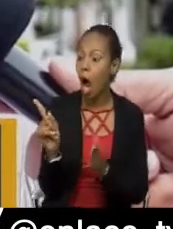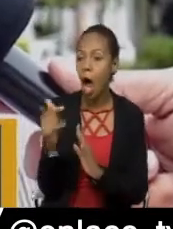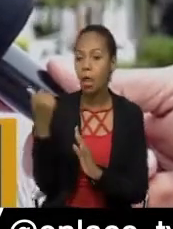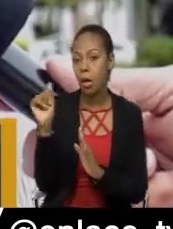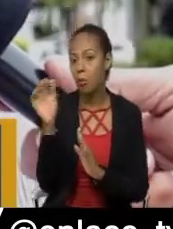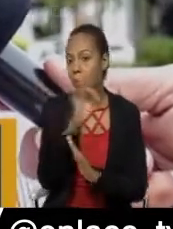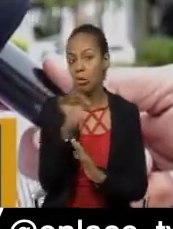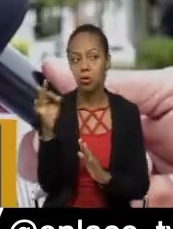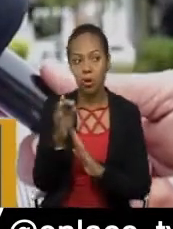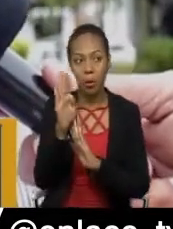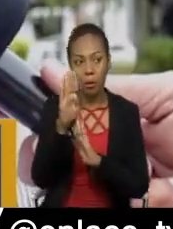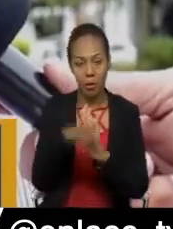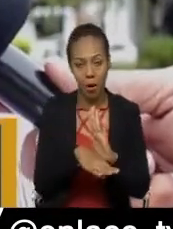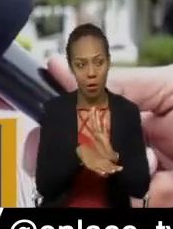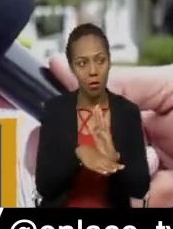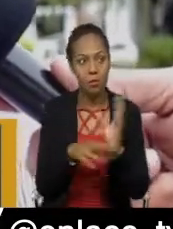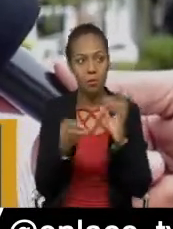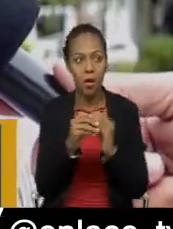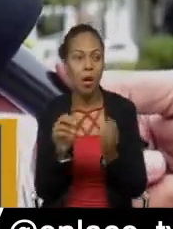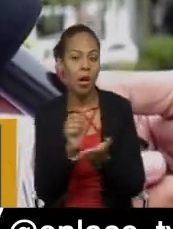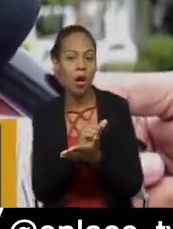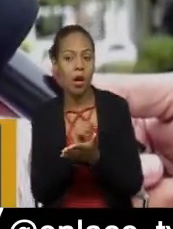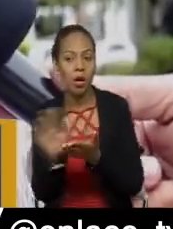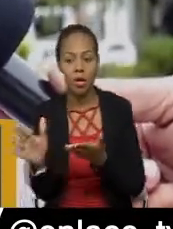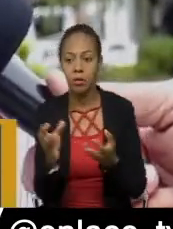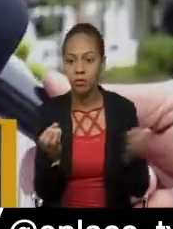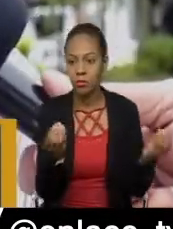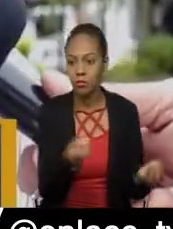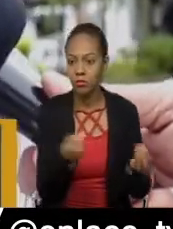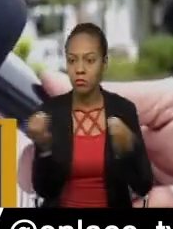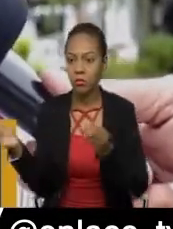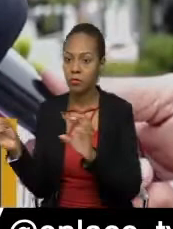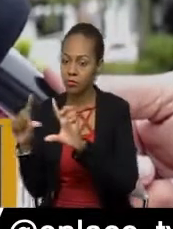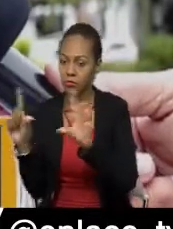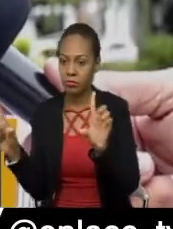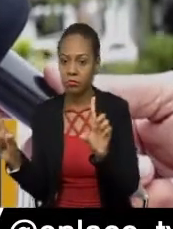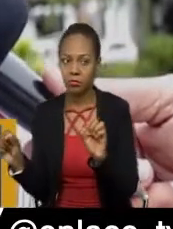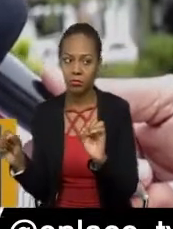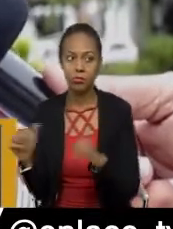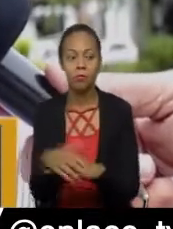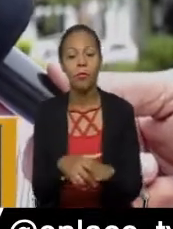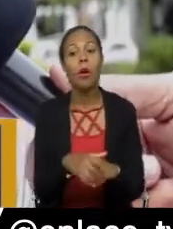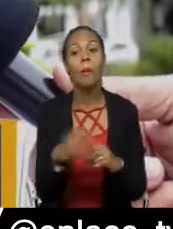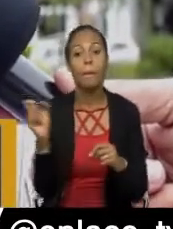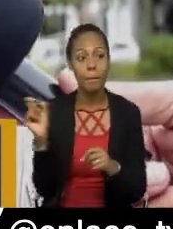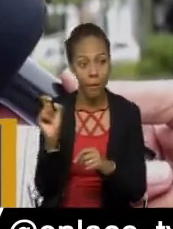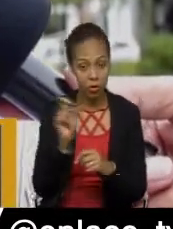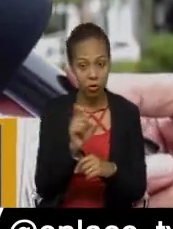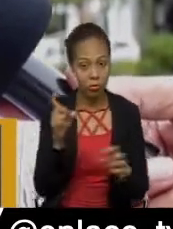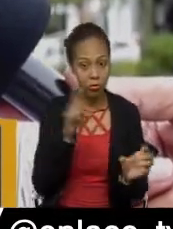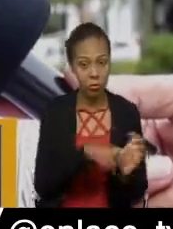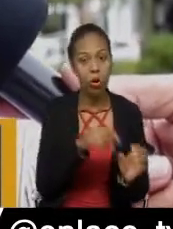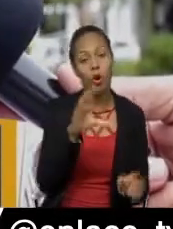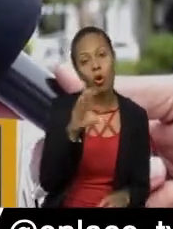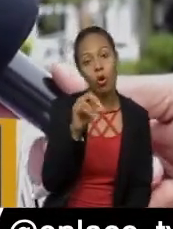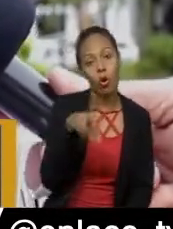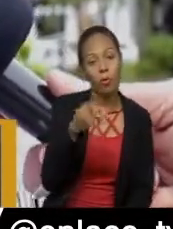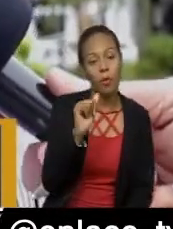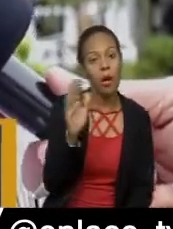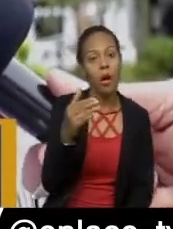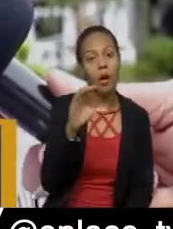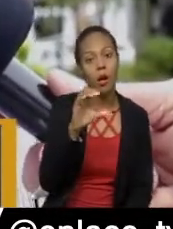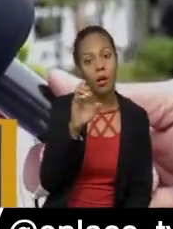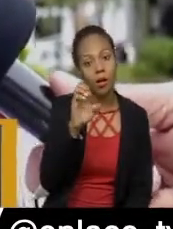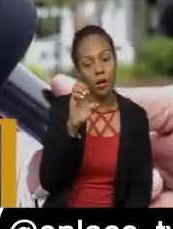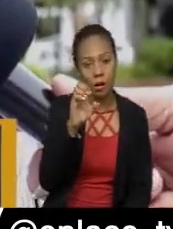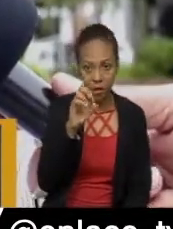10% y se le lleva totalmente gratis el domicilio hasta la puerta de sus casas. Afiliados a Copacrédito y a Cajasan tienen un 10% en descuento.